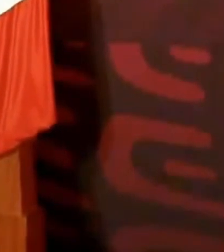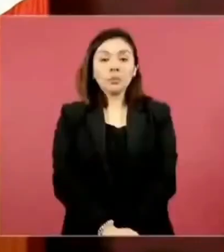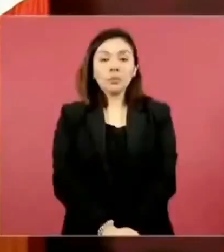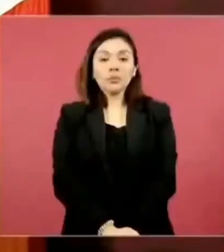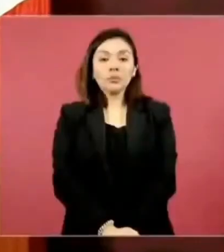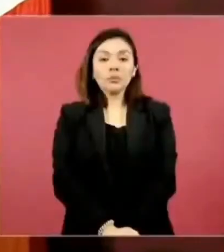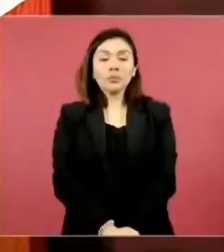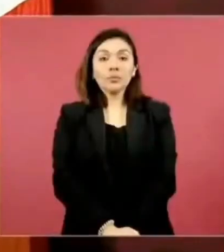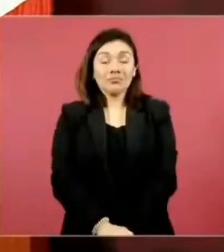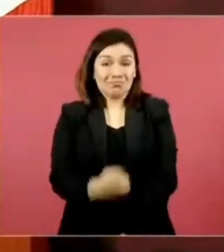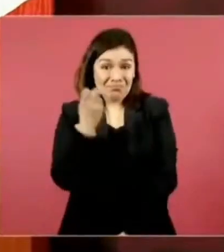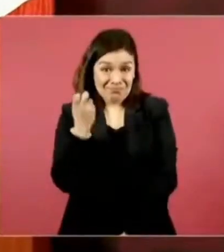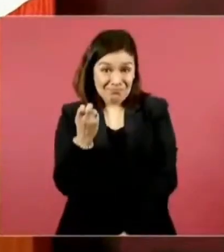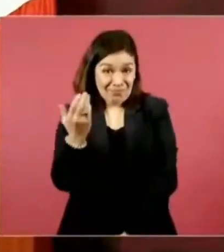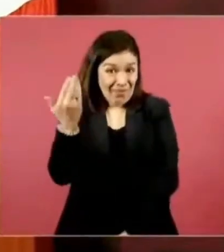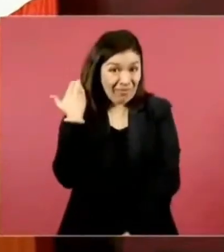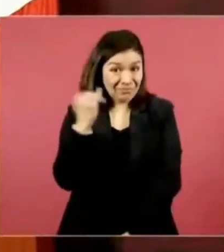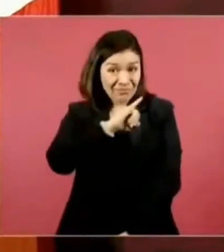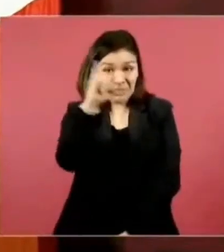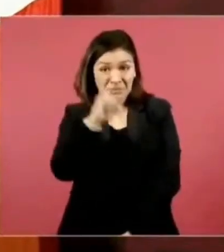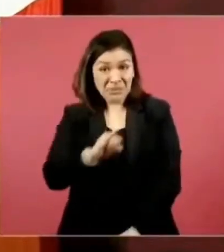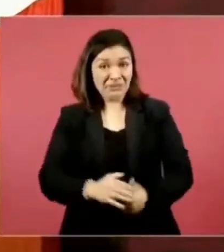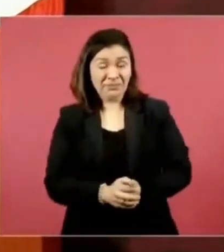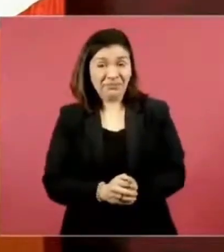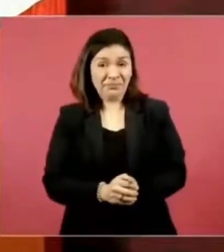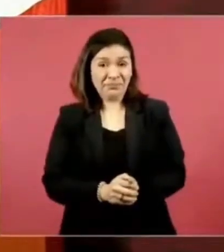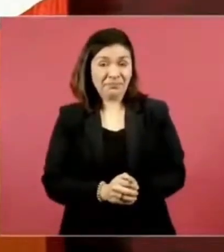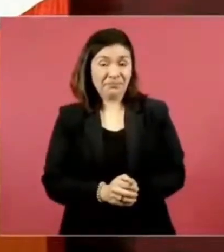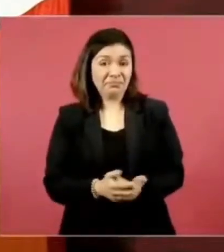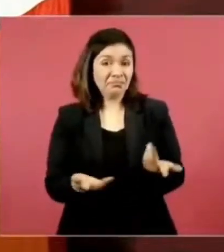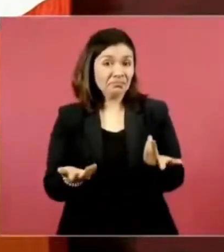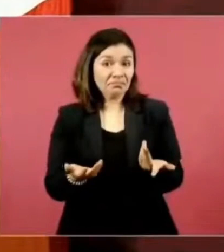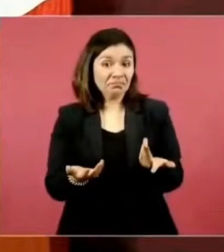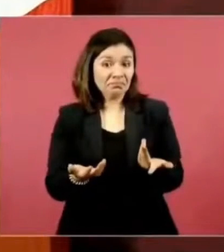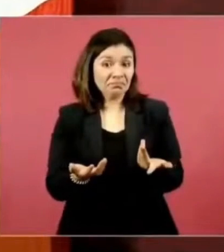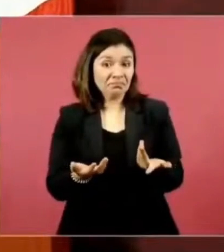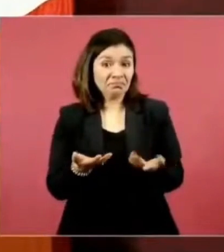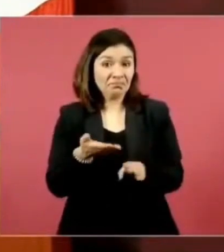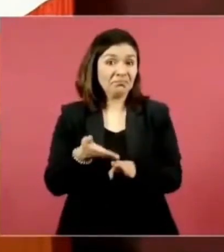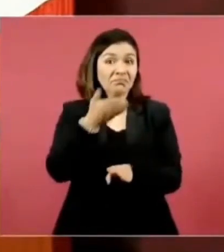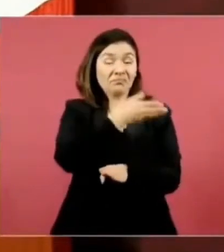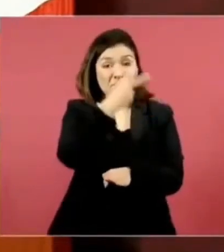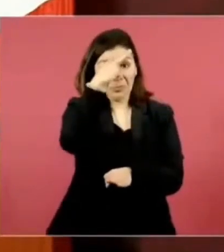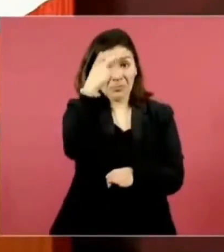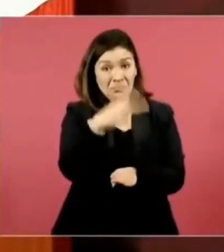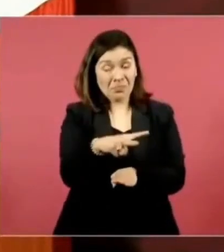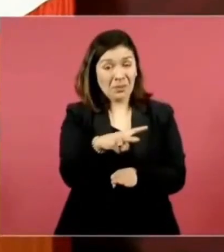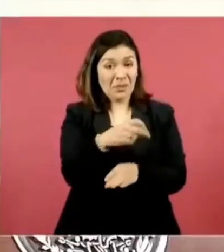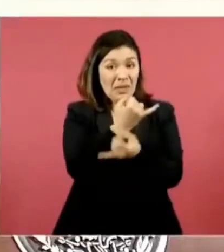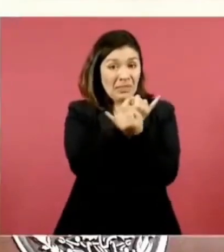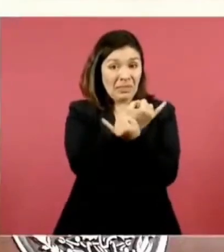En el México independiente, en el México prehispánico sí,